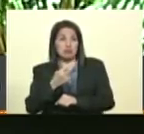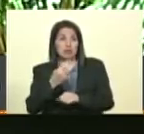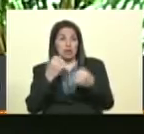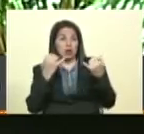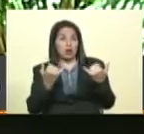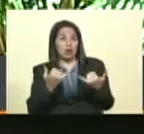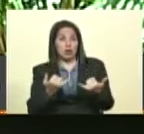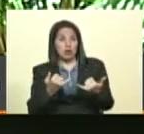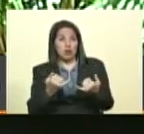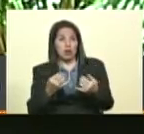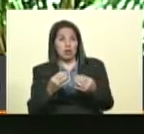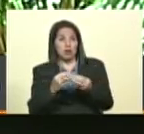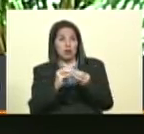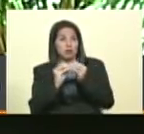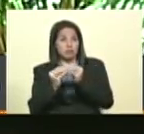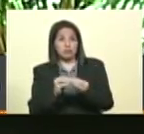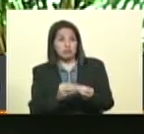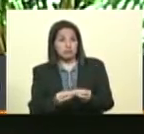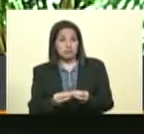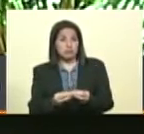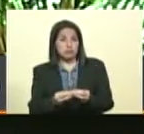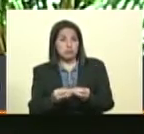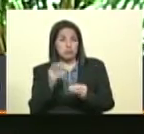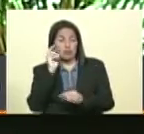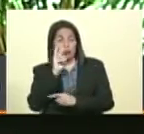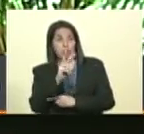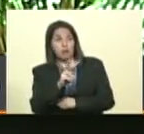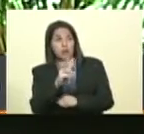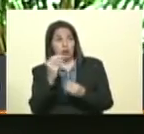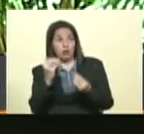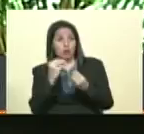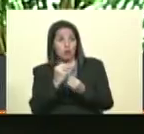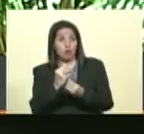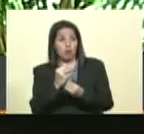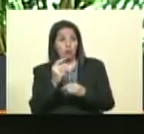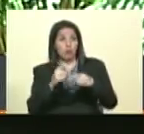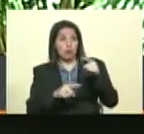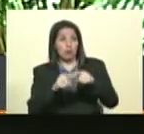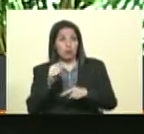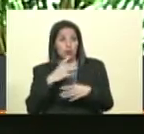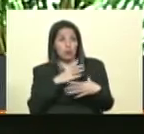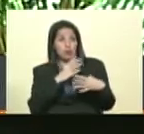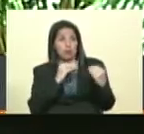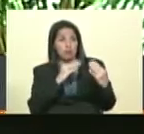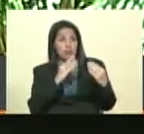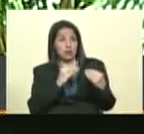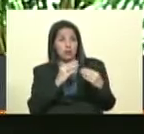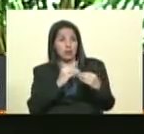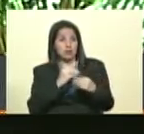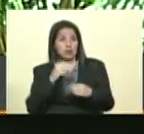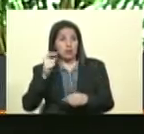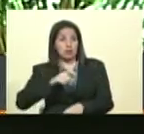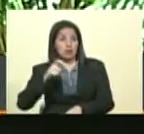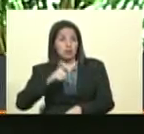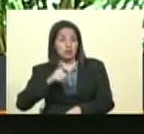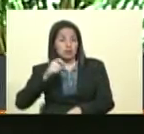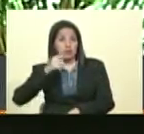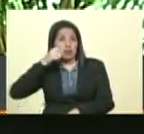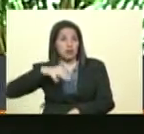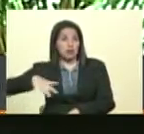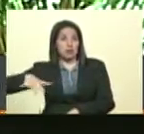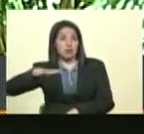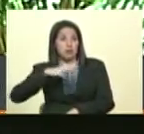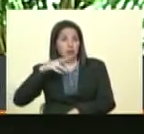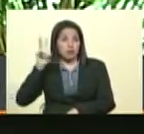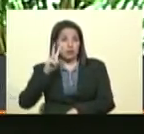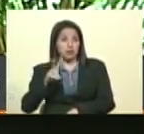trabajadoras, sino que tenga efectivamente una mirada puesta en las esperanzas y en las necesidades del pueblo venezolano,